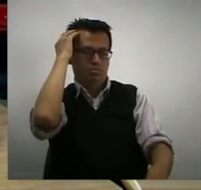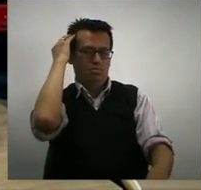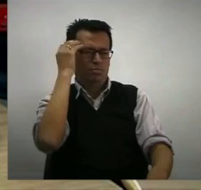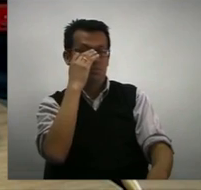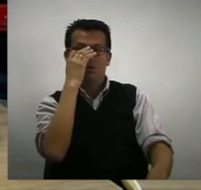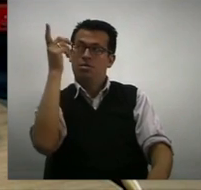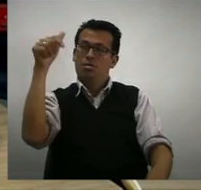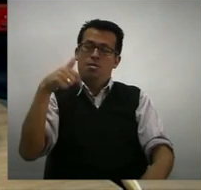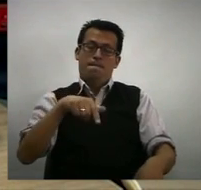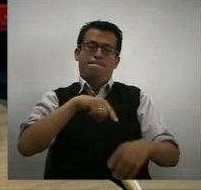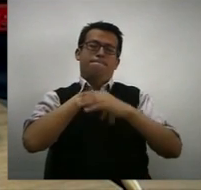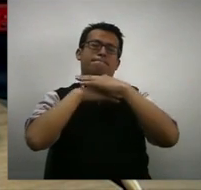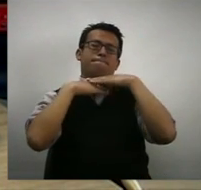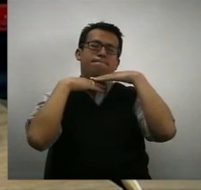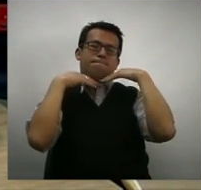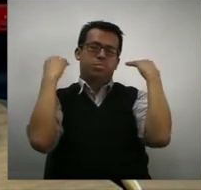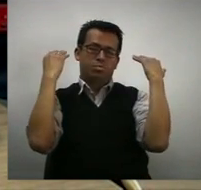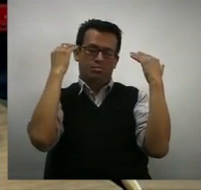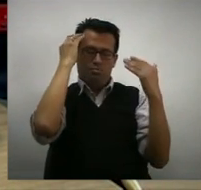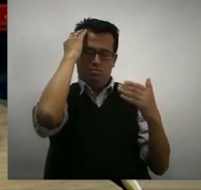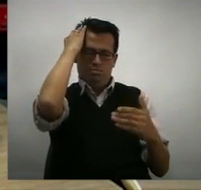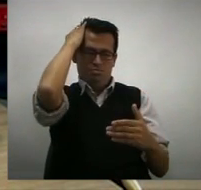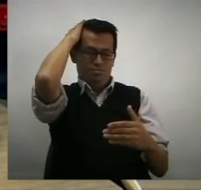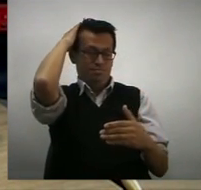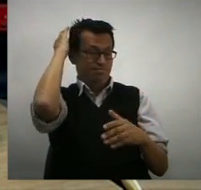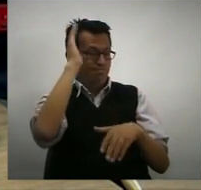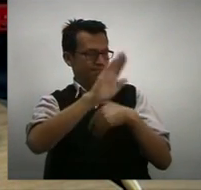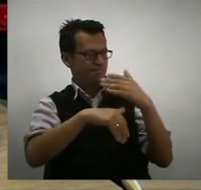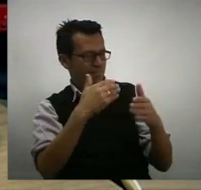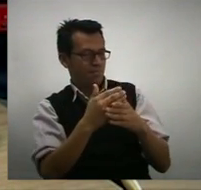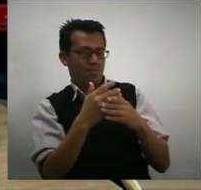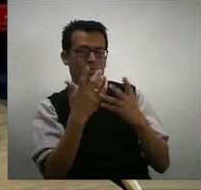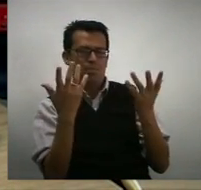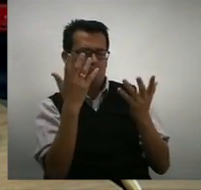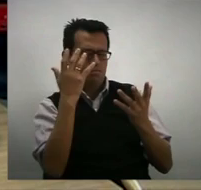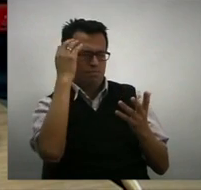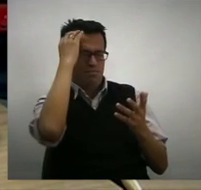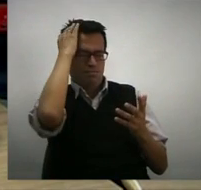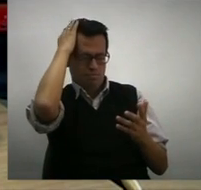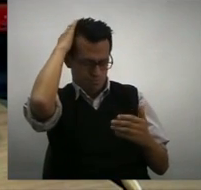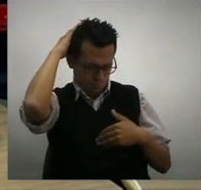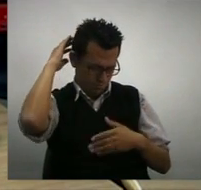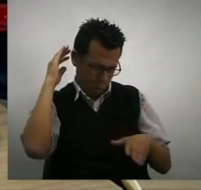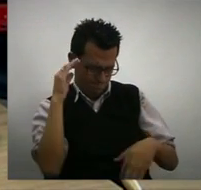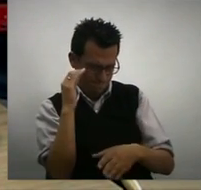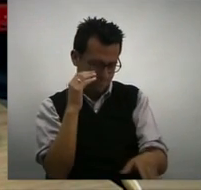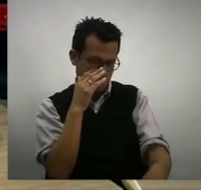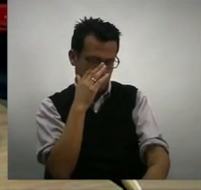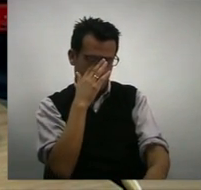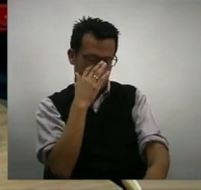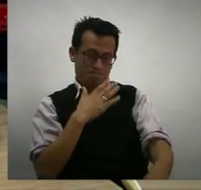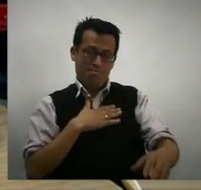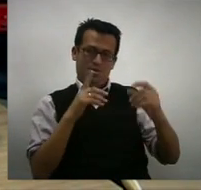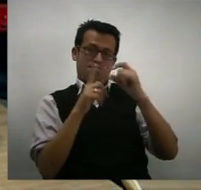interesado en ser decapitado por mi puñal. Lloré al cerciorarme de mi ausencia. Se cierra mi voz para silenciar el secreto de que